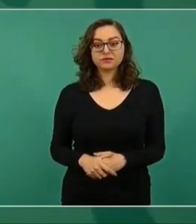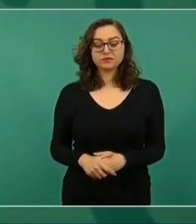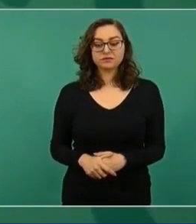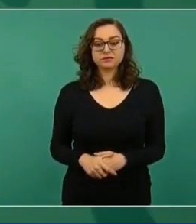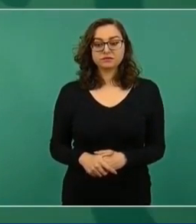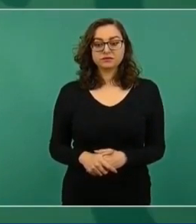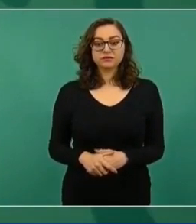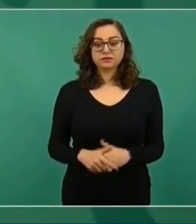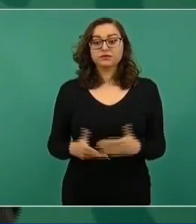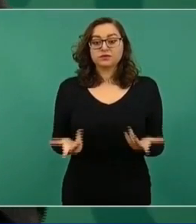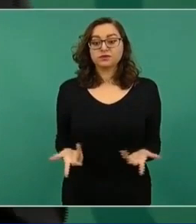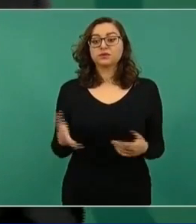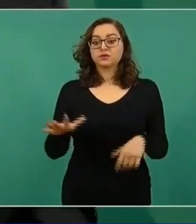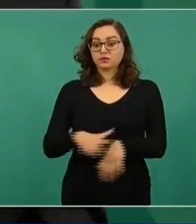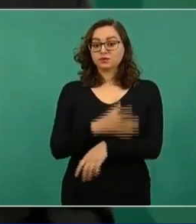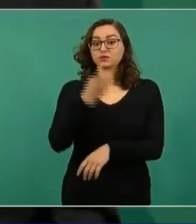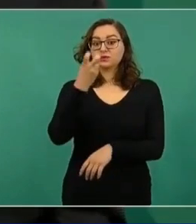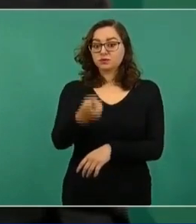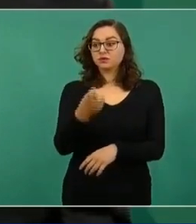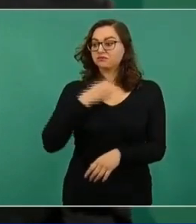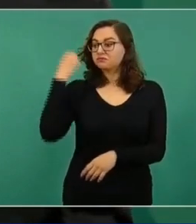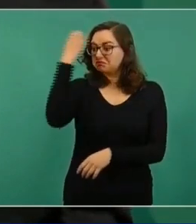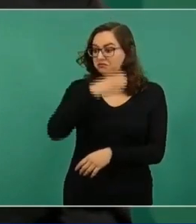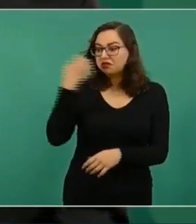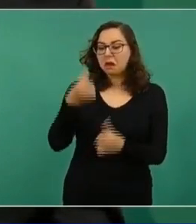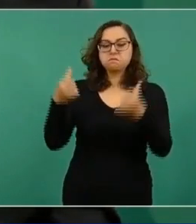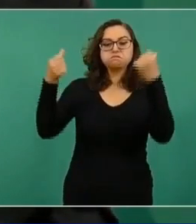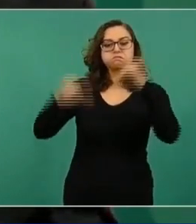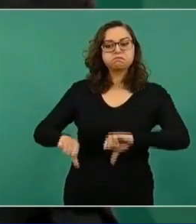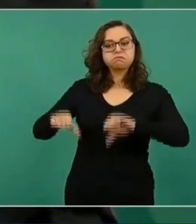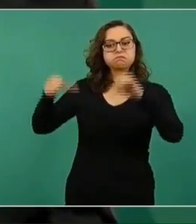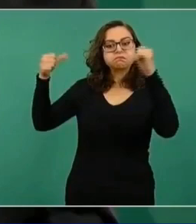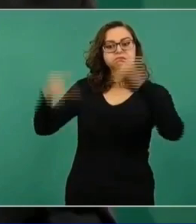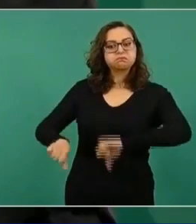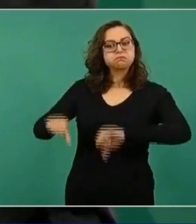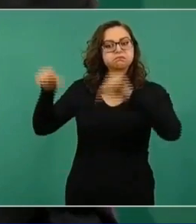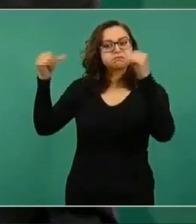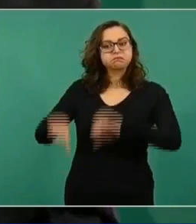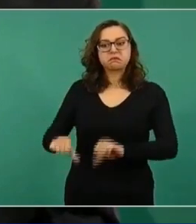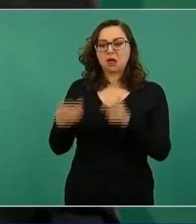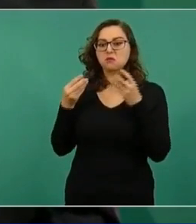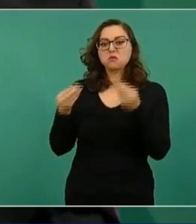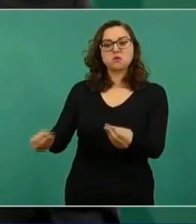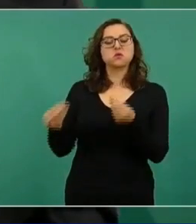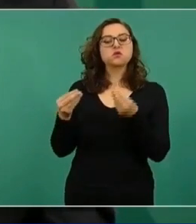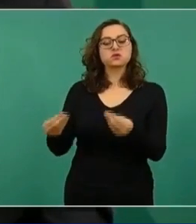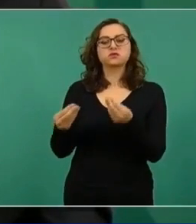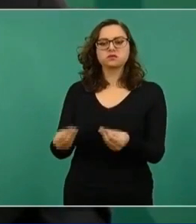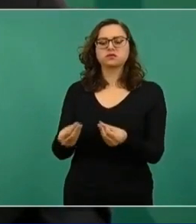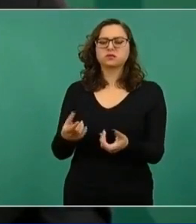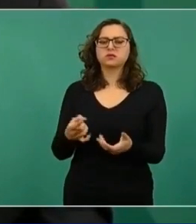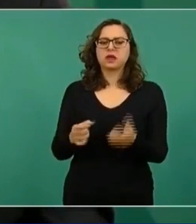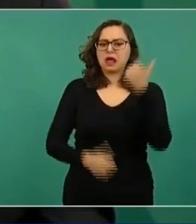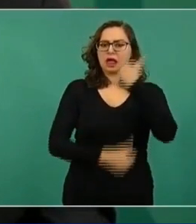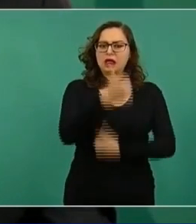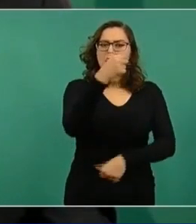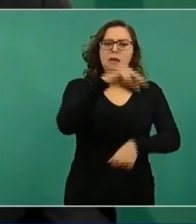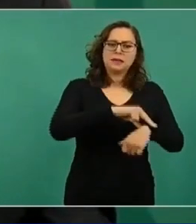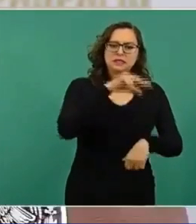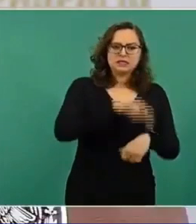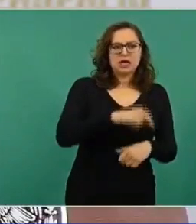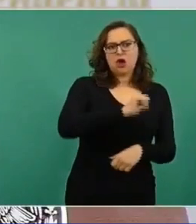Por eso se rechazaban a tantos estudiantes, no solo de medicina, de todas las carreras.